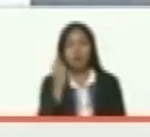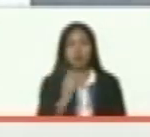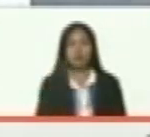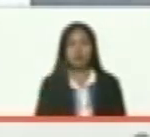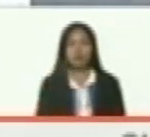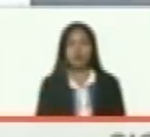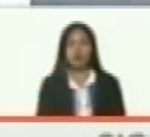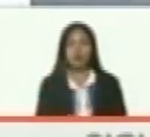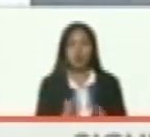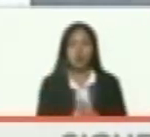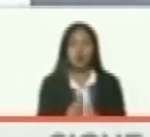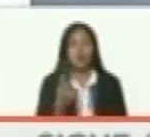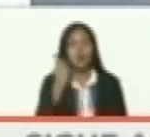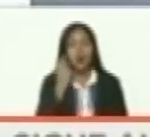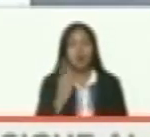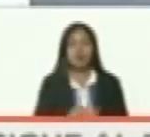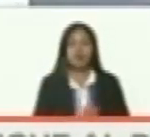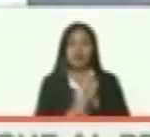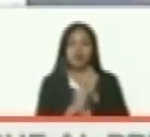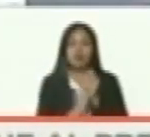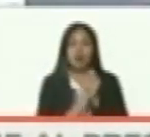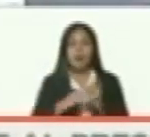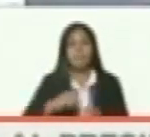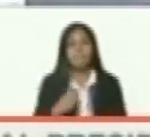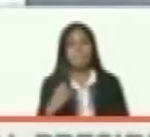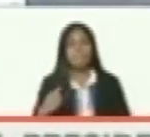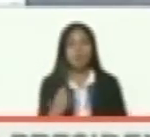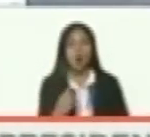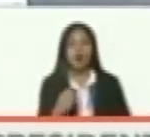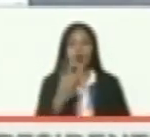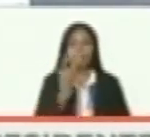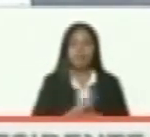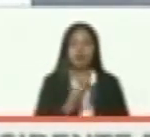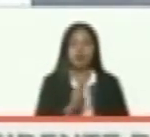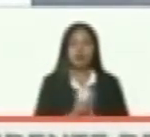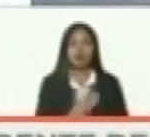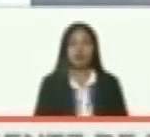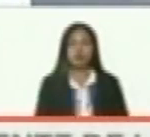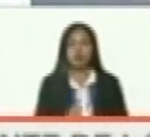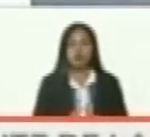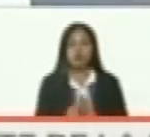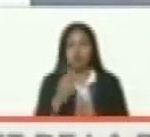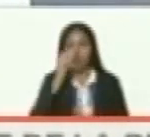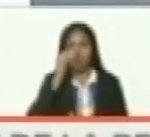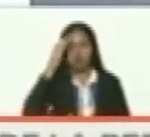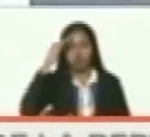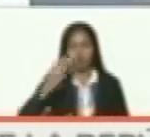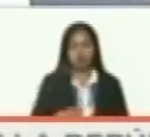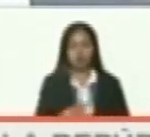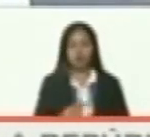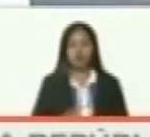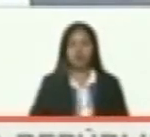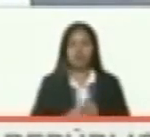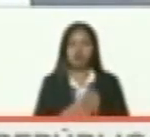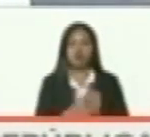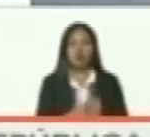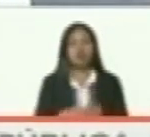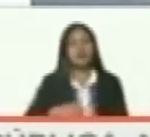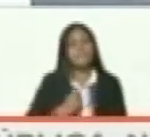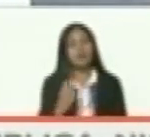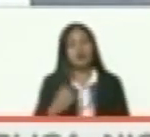con Fanny Rangel, directora de Polimaturín, con el coronel Johnny Berroterán, director de